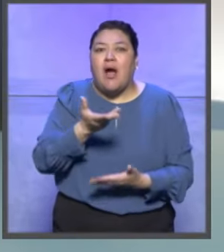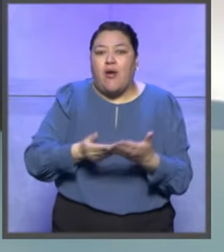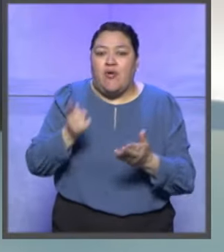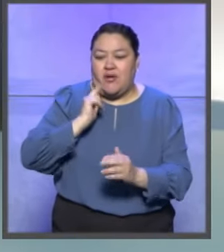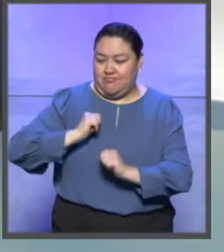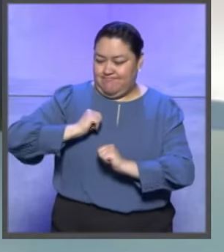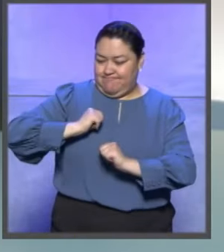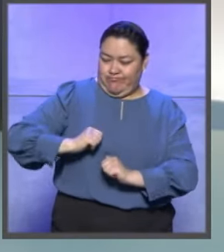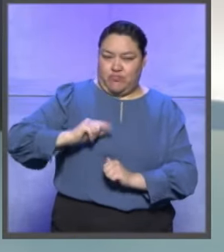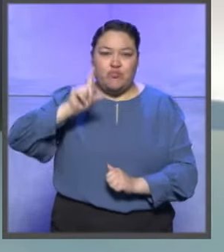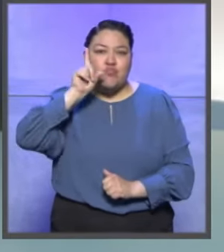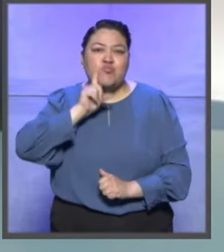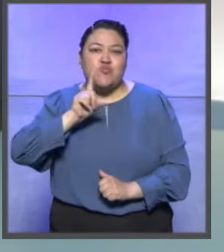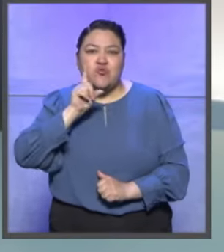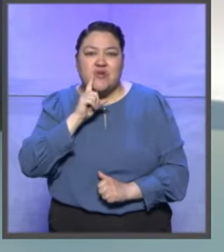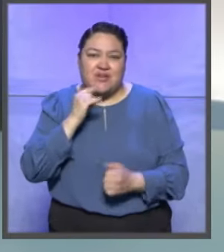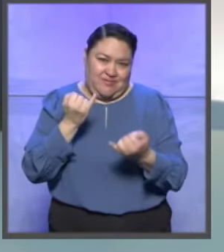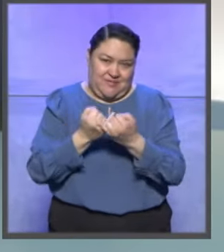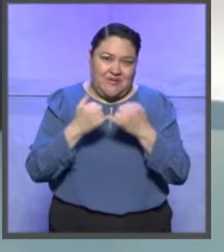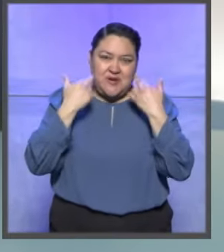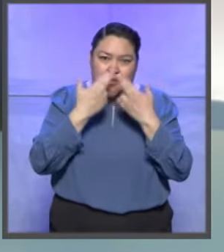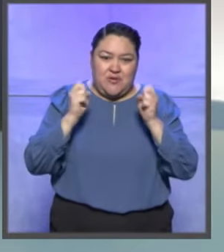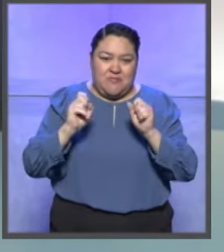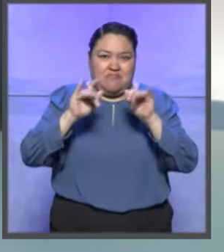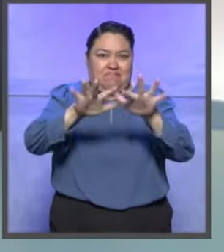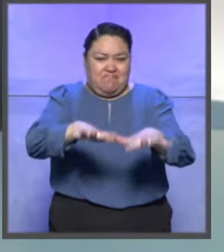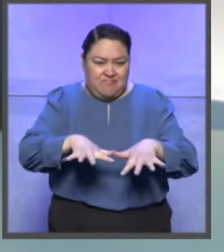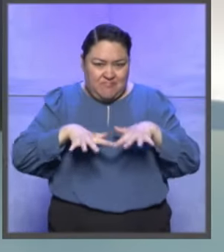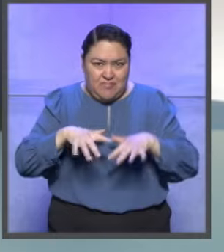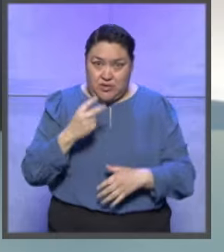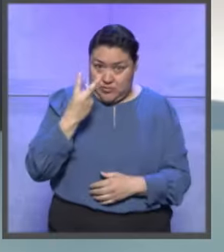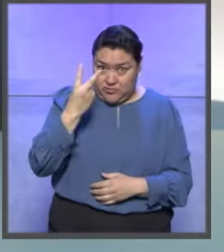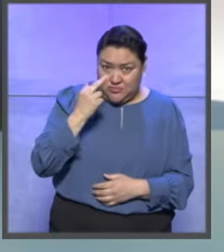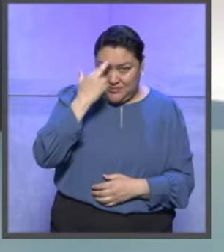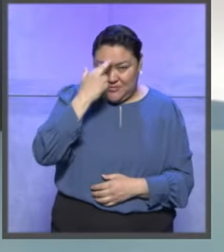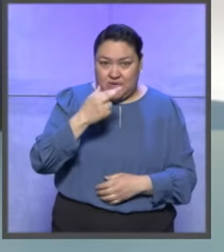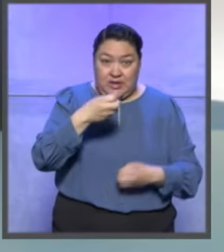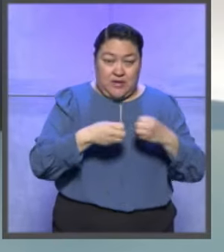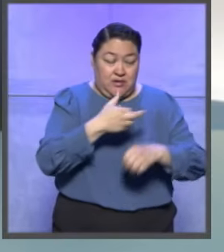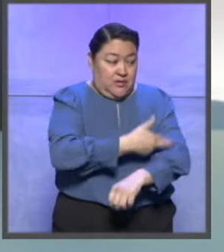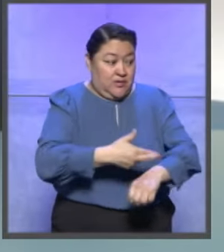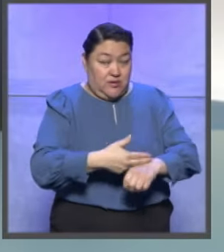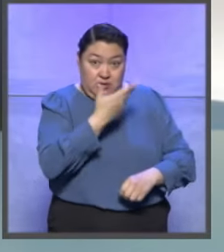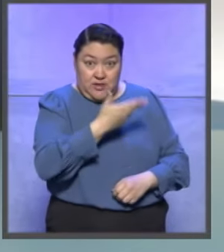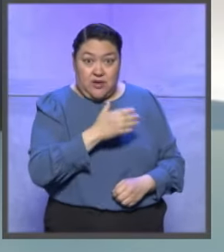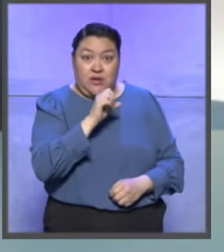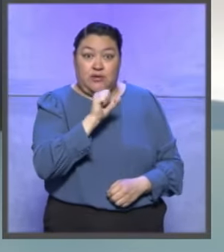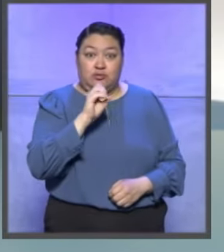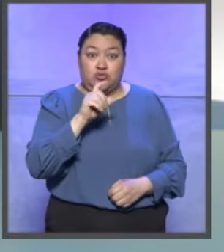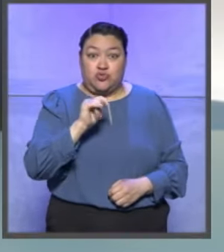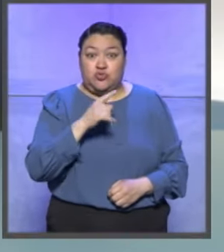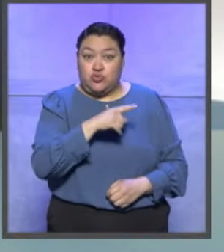tiempo de mujeres en el marco de este evento? Dos eventos que organizó la magistrada Mónica Soto Fregoso.